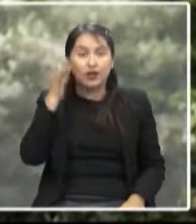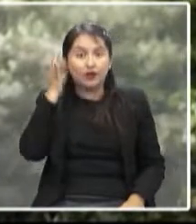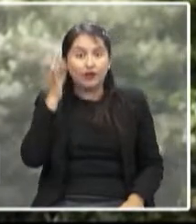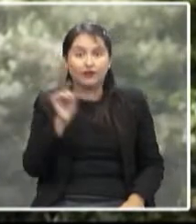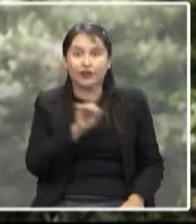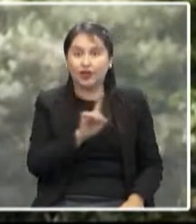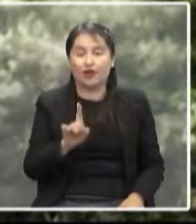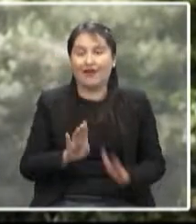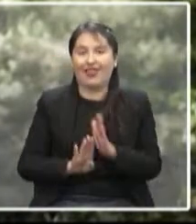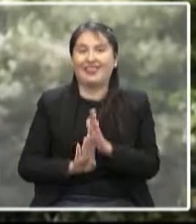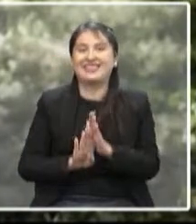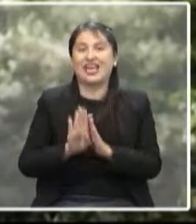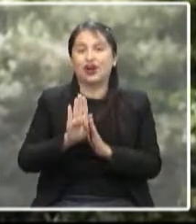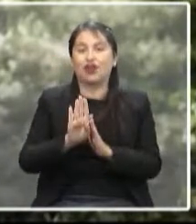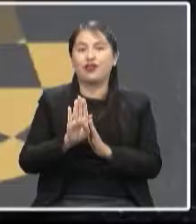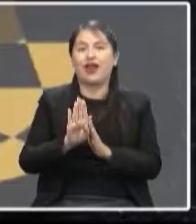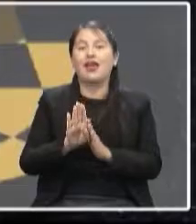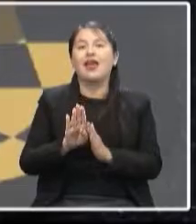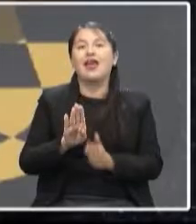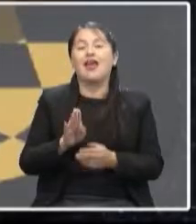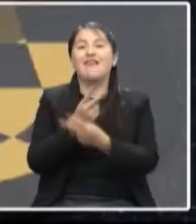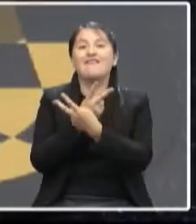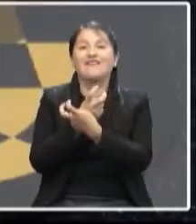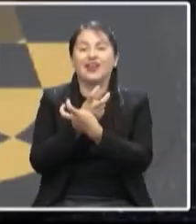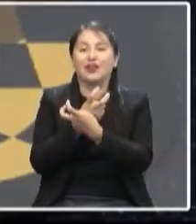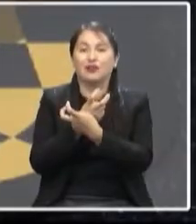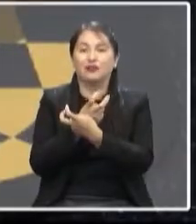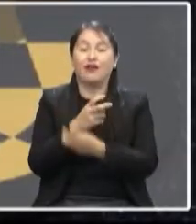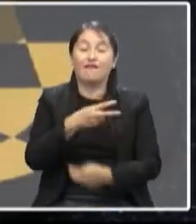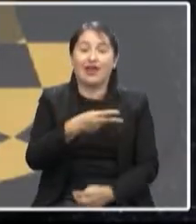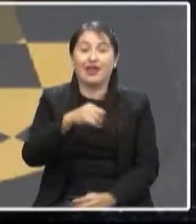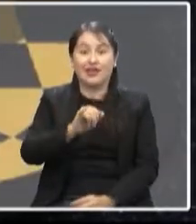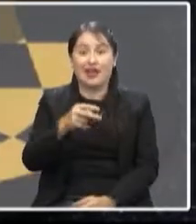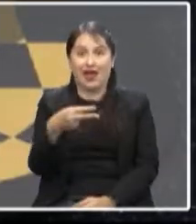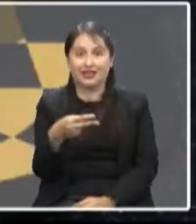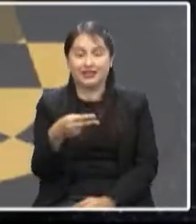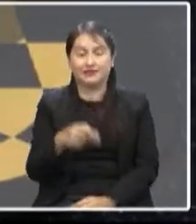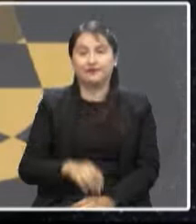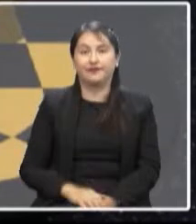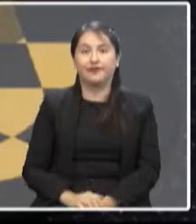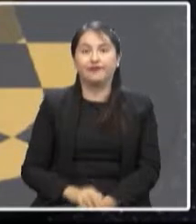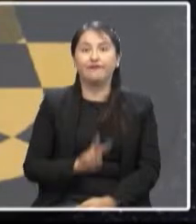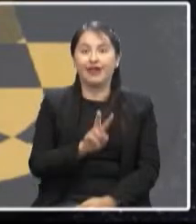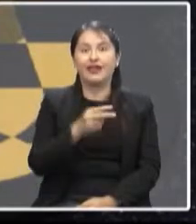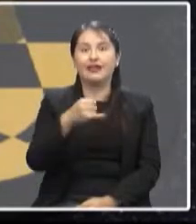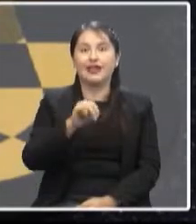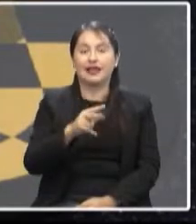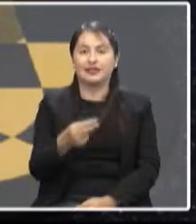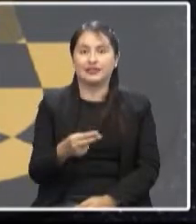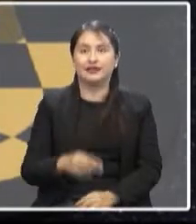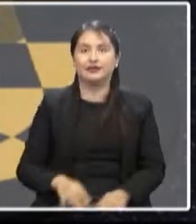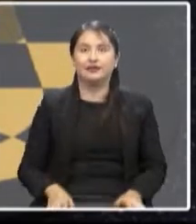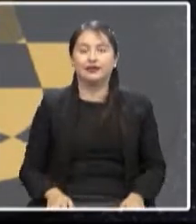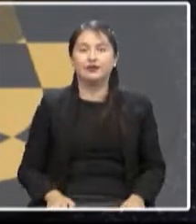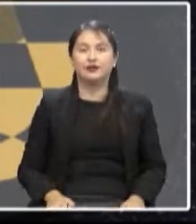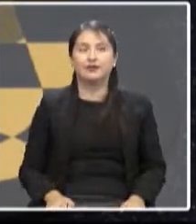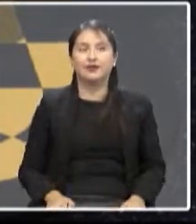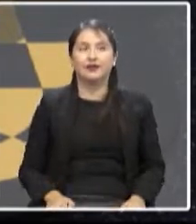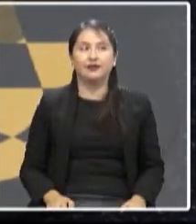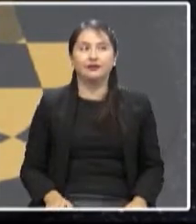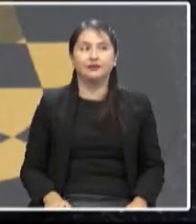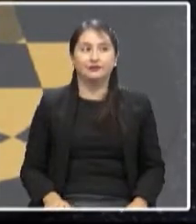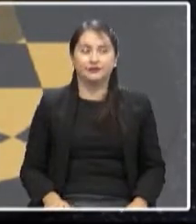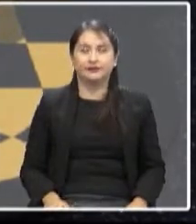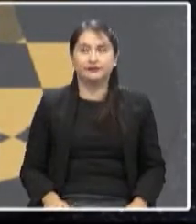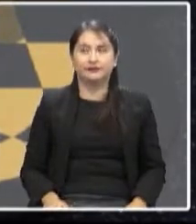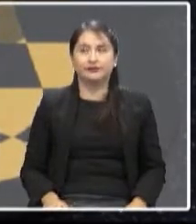virus. Increíble. Luego comenzamos a trabajar en países más desarrollados con más regulación, pero que